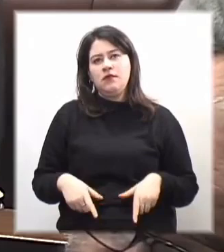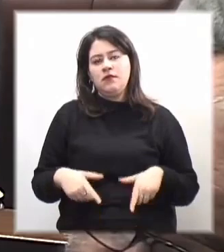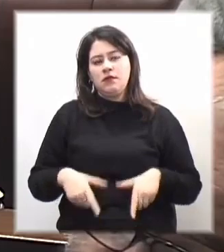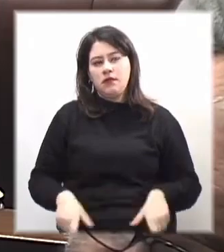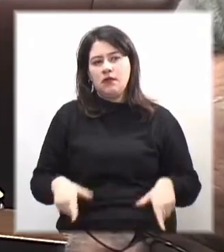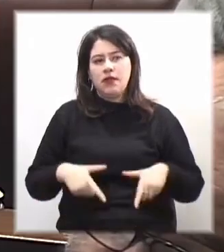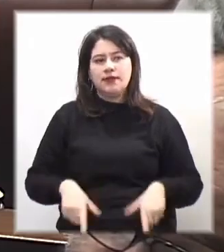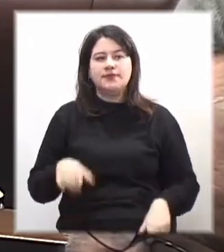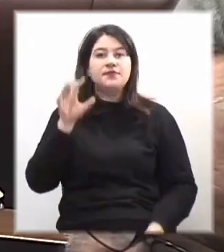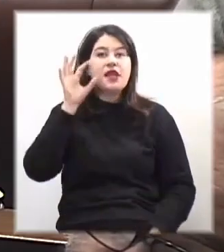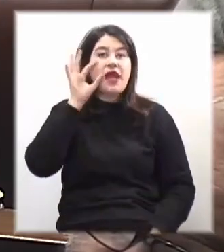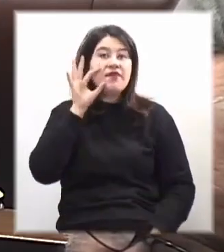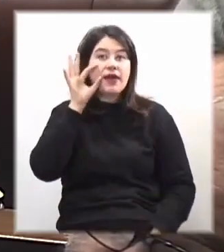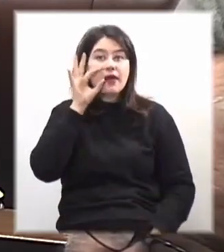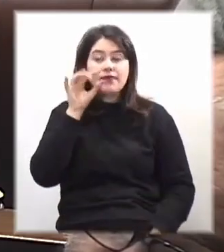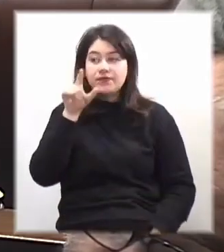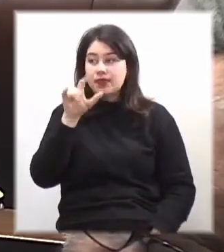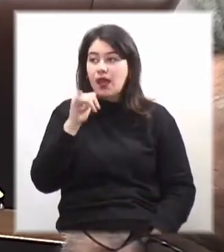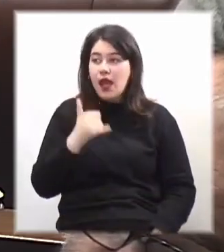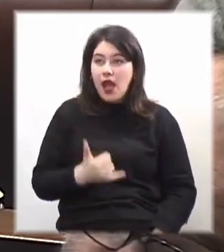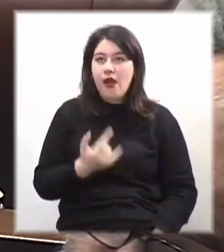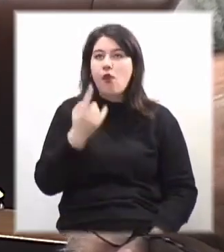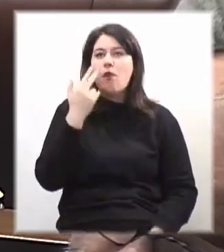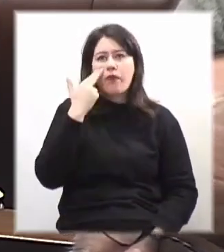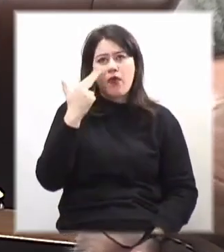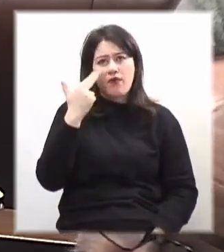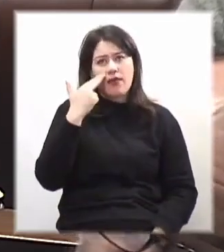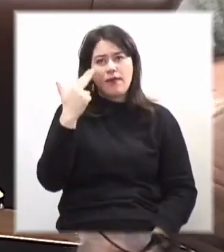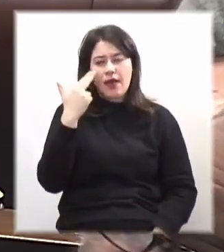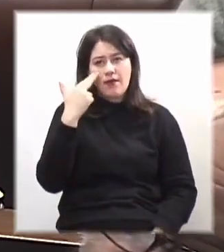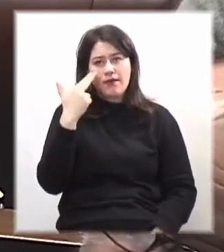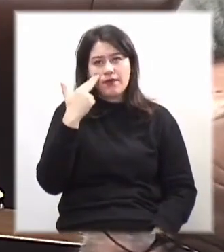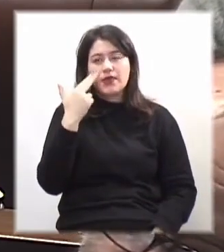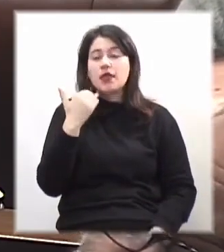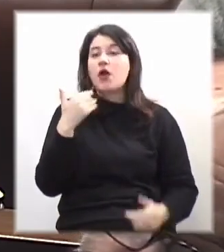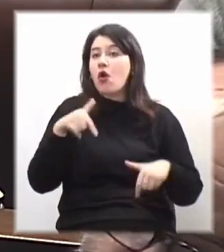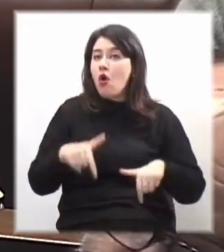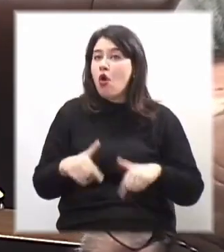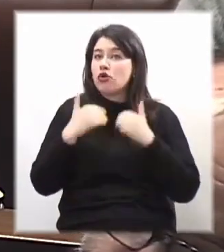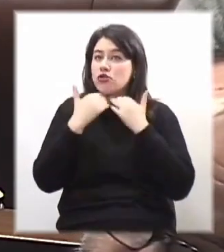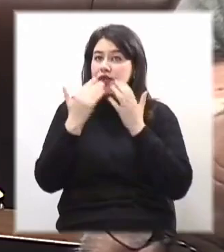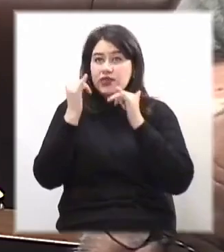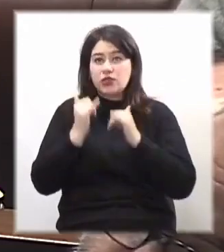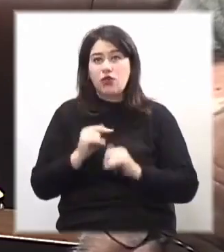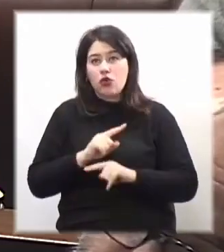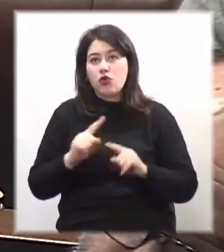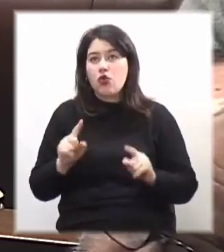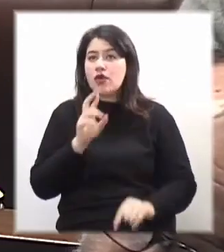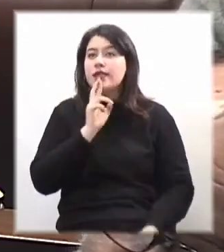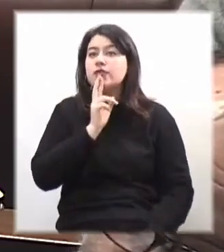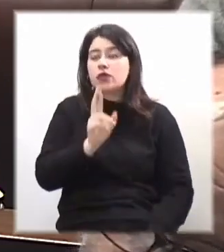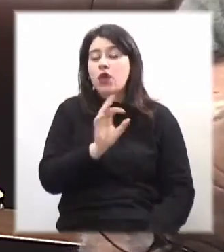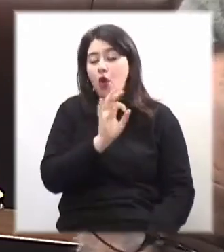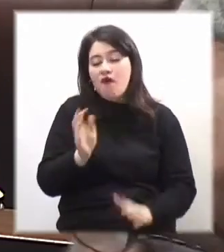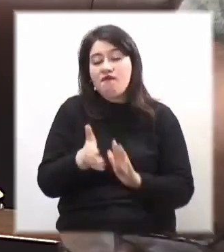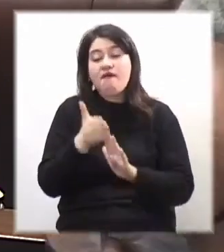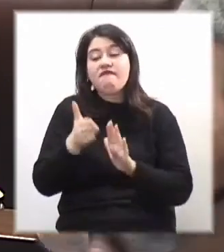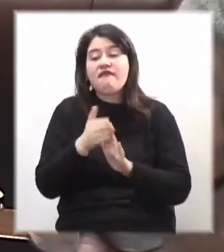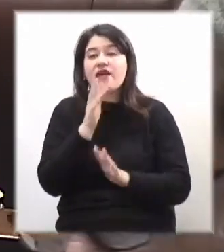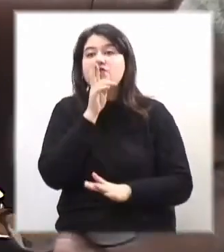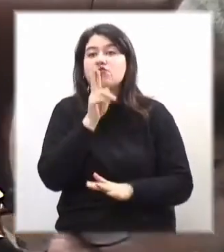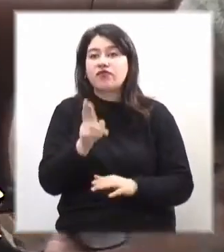Luis Alberto Heber tenía un problema entre manos que no sabemos hoy si se resolvió o si tiene vistas de